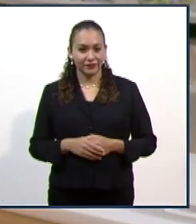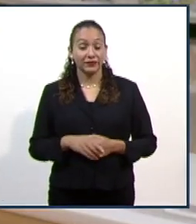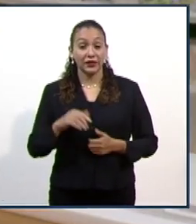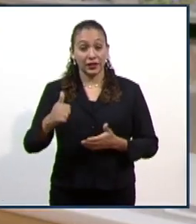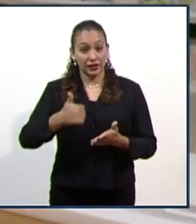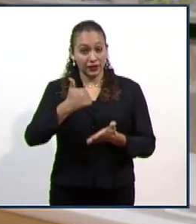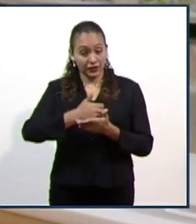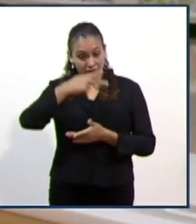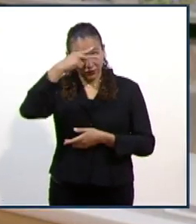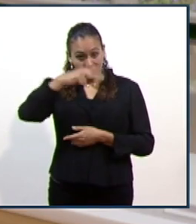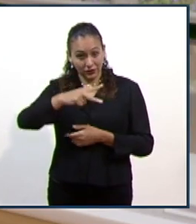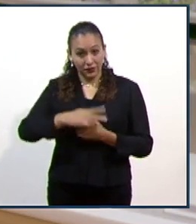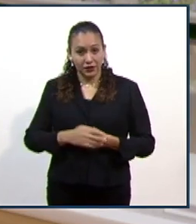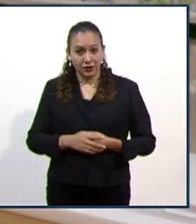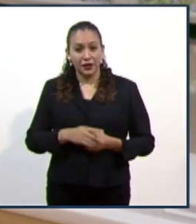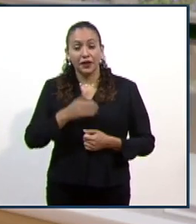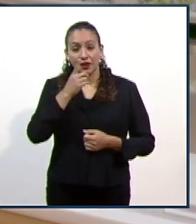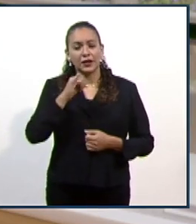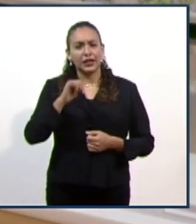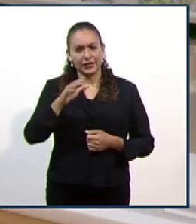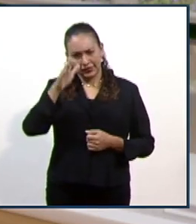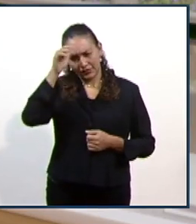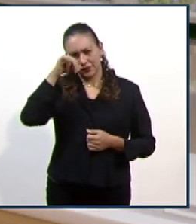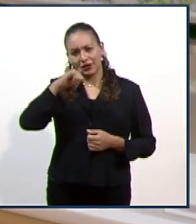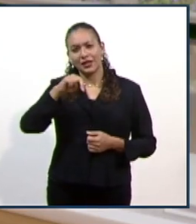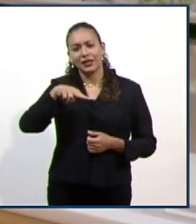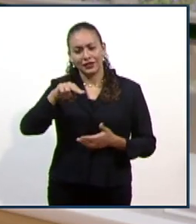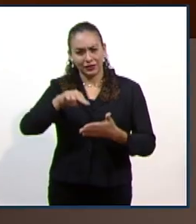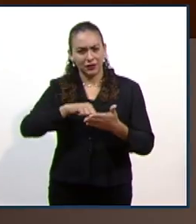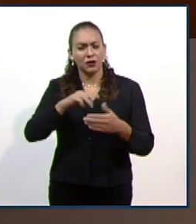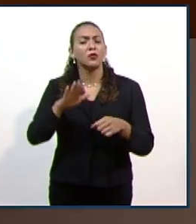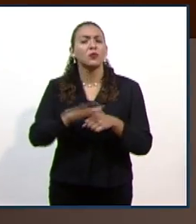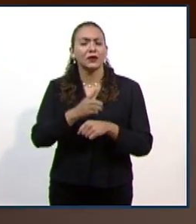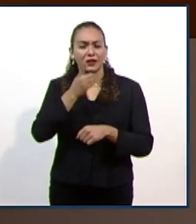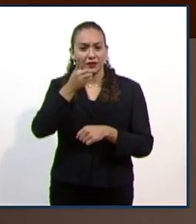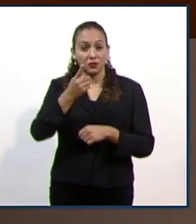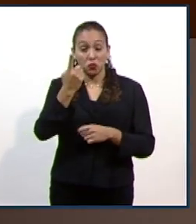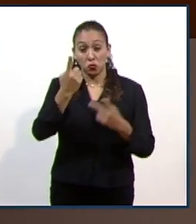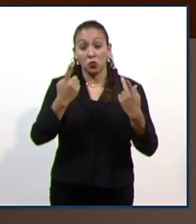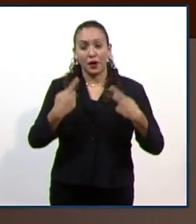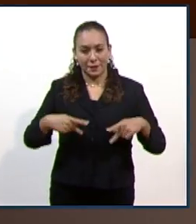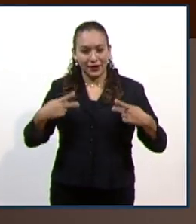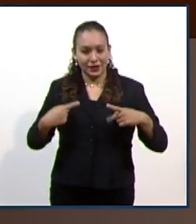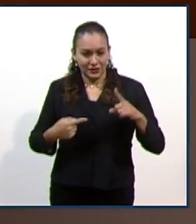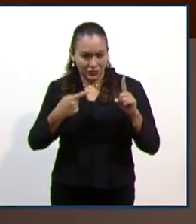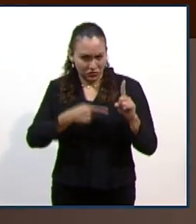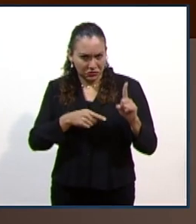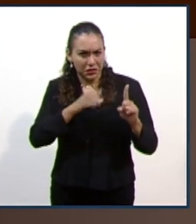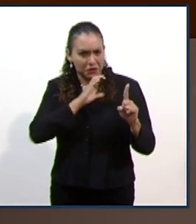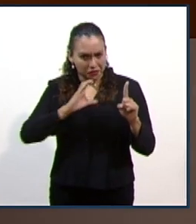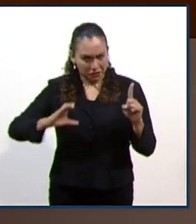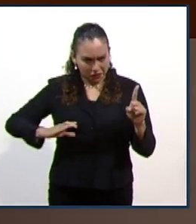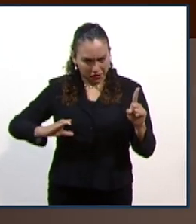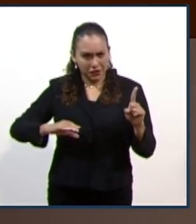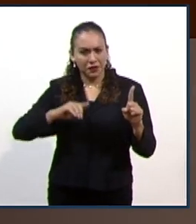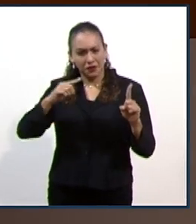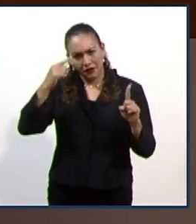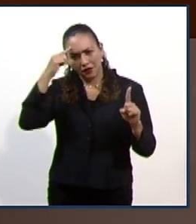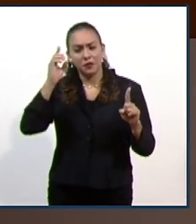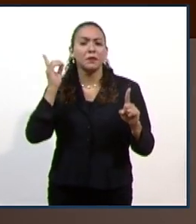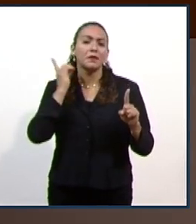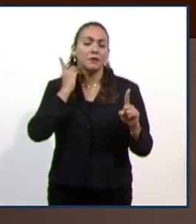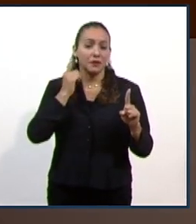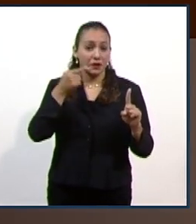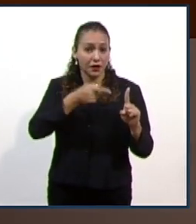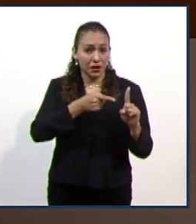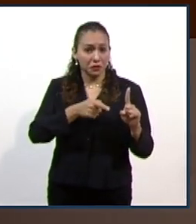de México confirmó un acuerdo del INE con el que determinó que una persona que fue candidata a una diputación federal podía